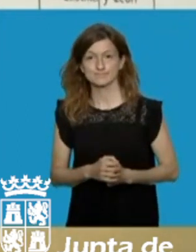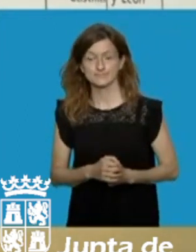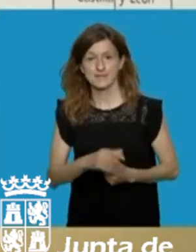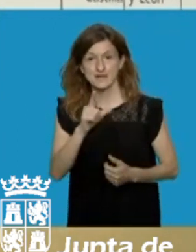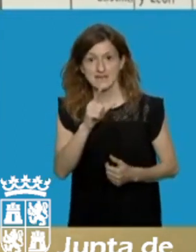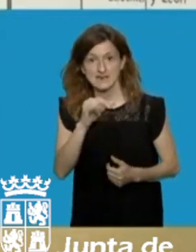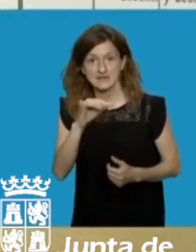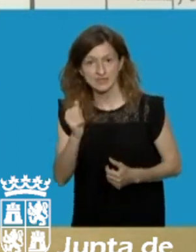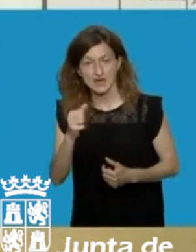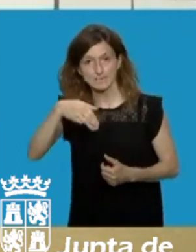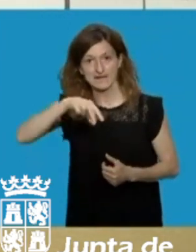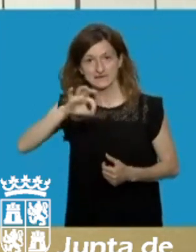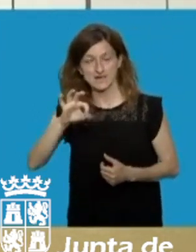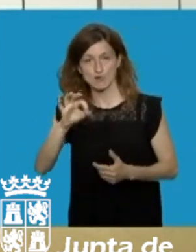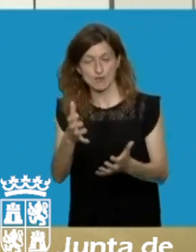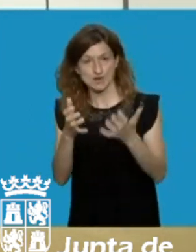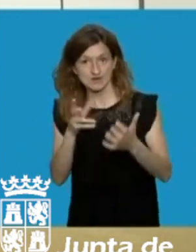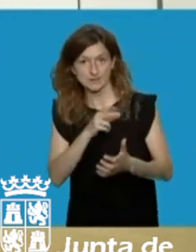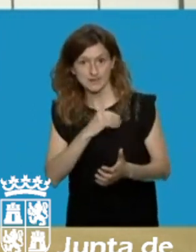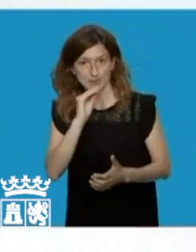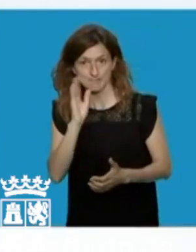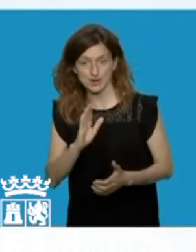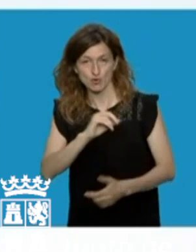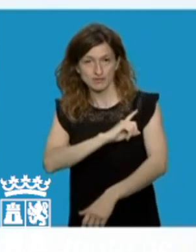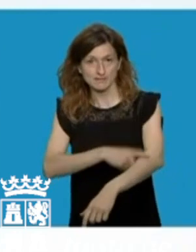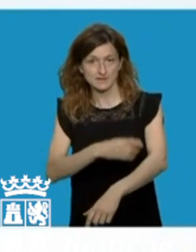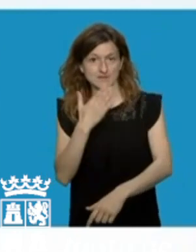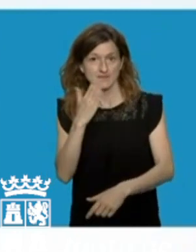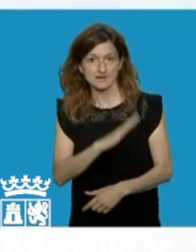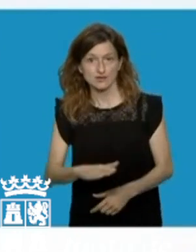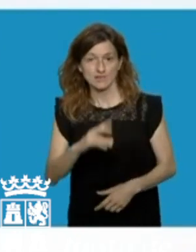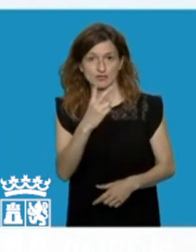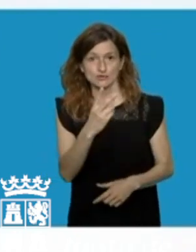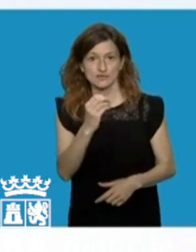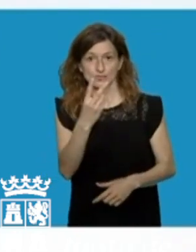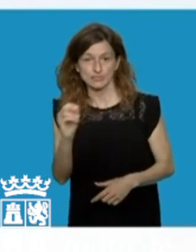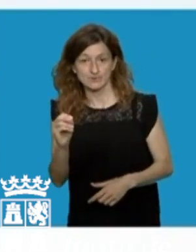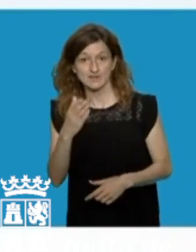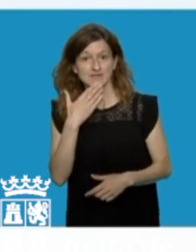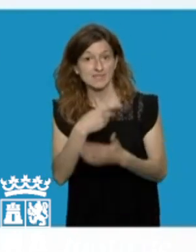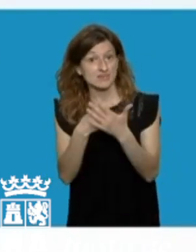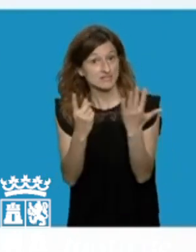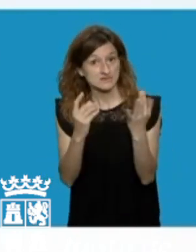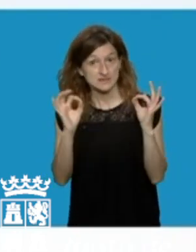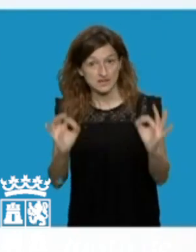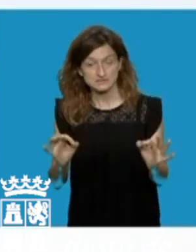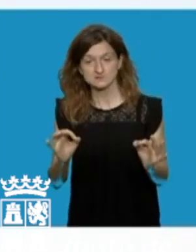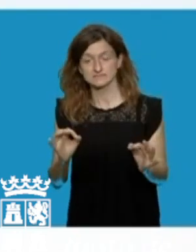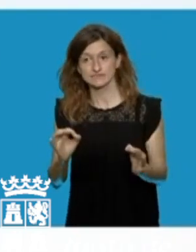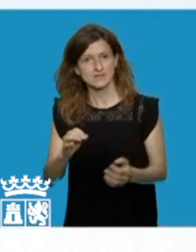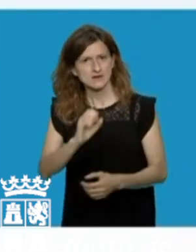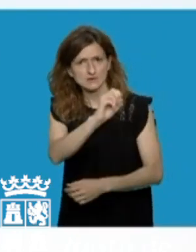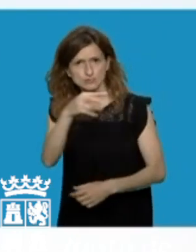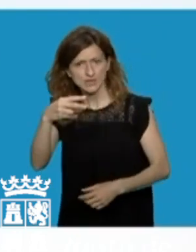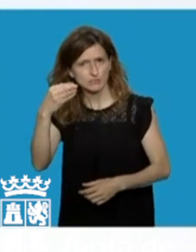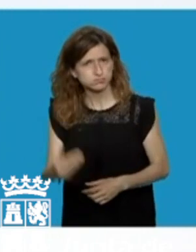Lidia Mateo ha sido la ganadora del premio Mejor Deportista en Edad Escolar 2020. Con solo 16 años, los fantásticos